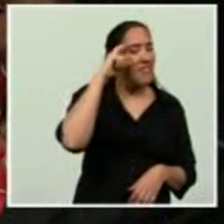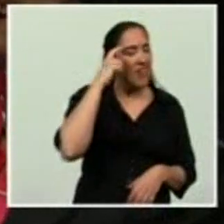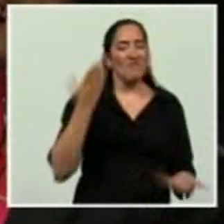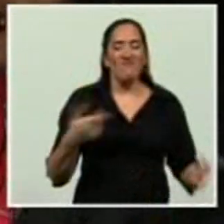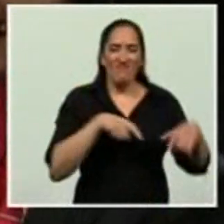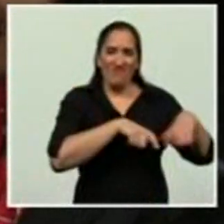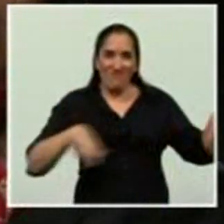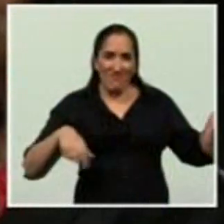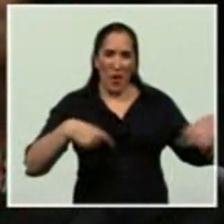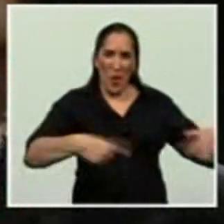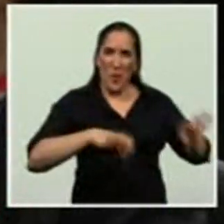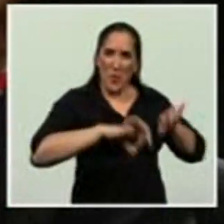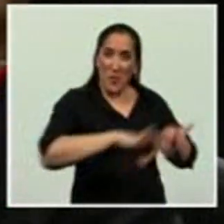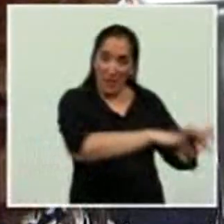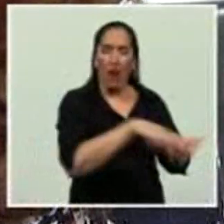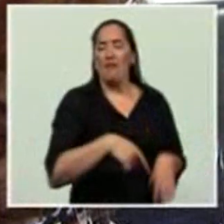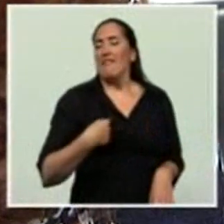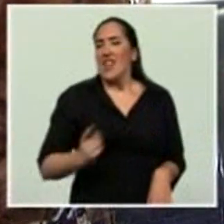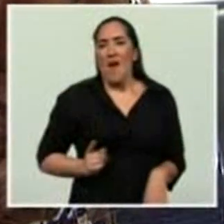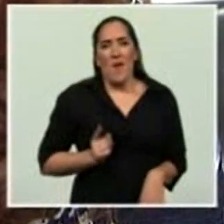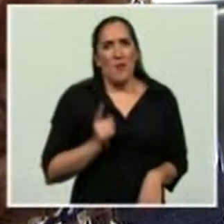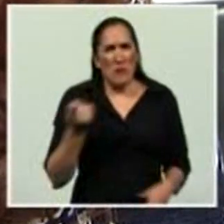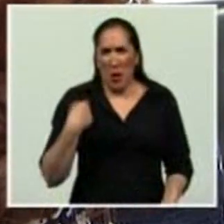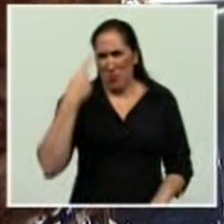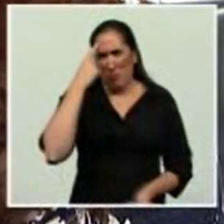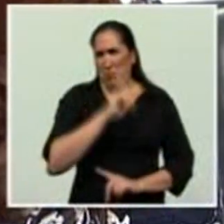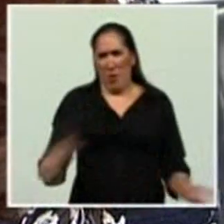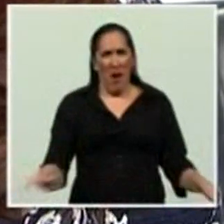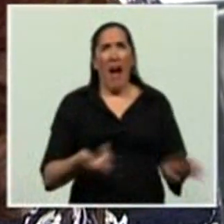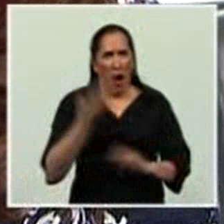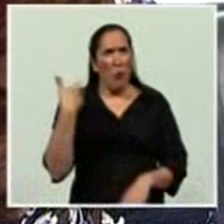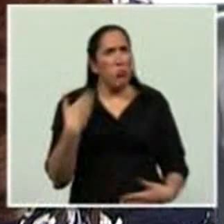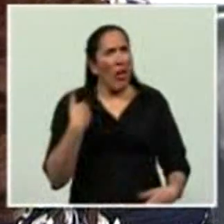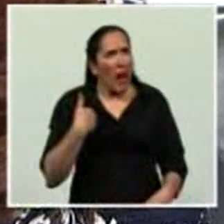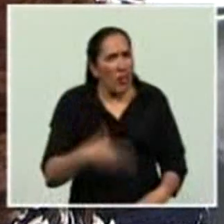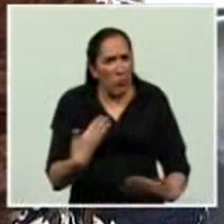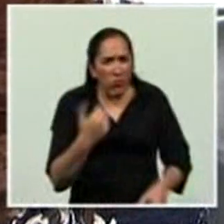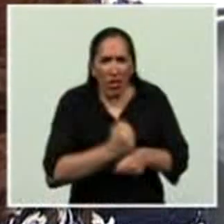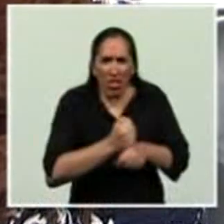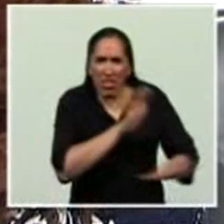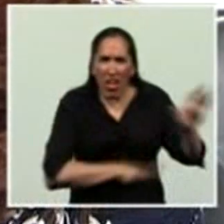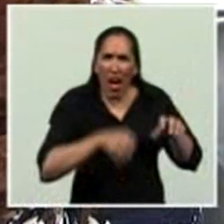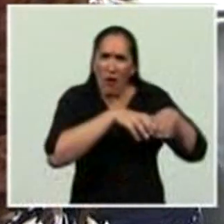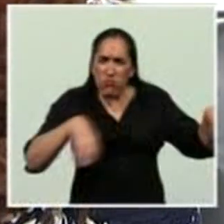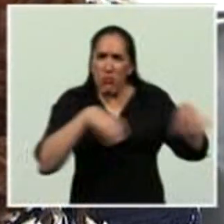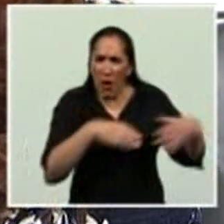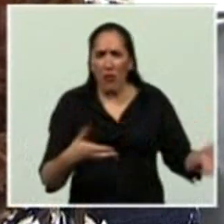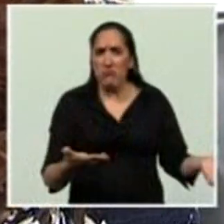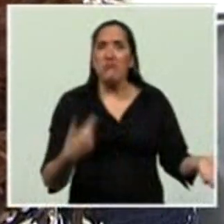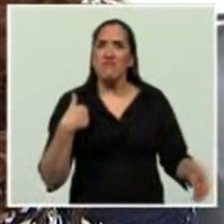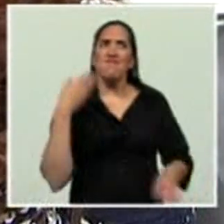muy orgullosos porque parecía mentira que pudiéramos hacer estas cosas Yo también me tocó visitar río